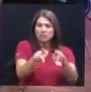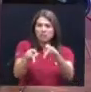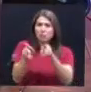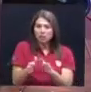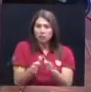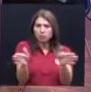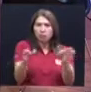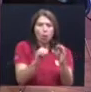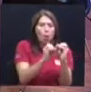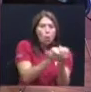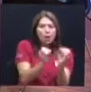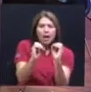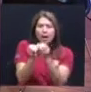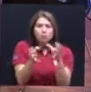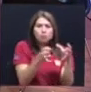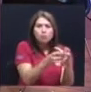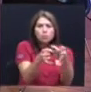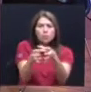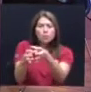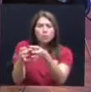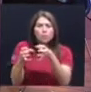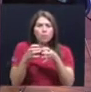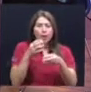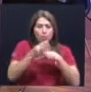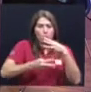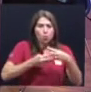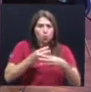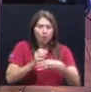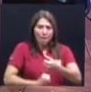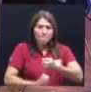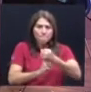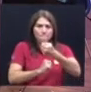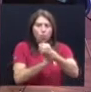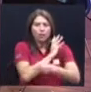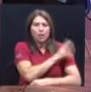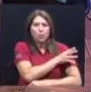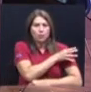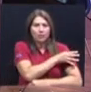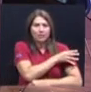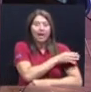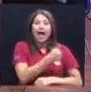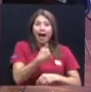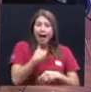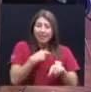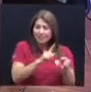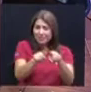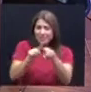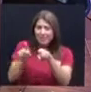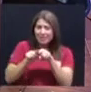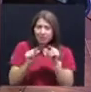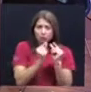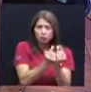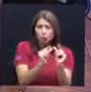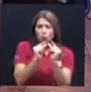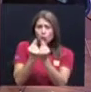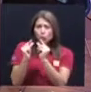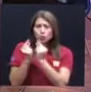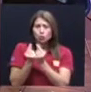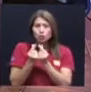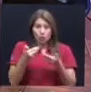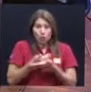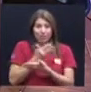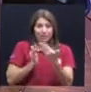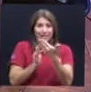nivel alrededor del mundo que apoyan al pueblo palestino y que hay una serie de redes y de presiones que se hacen a través de las nuevas